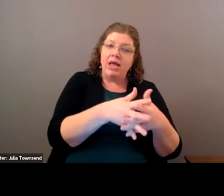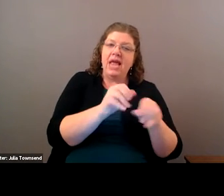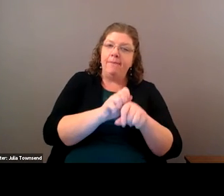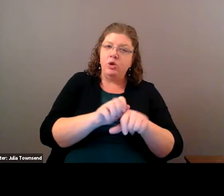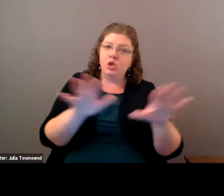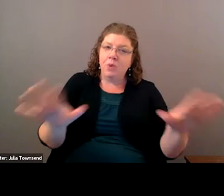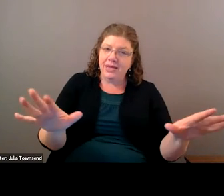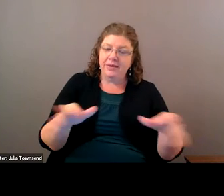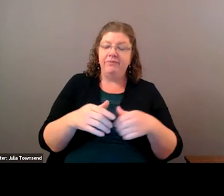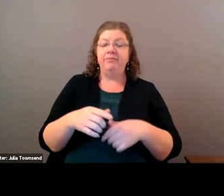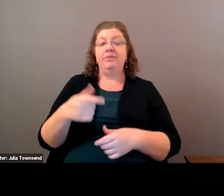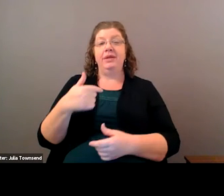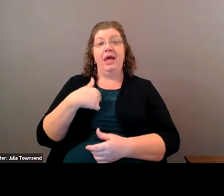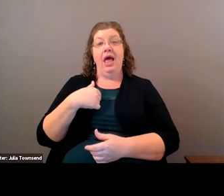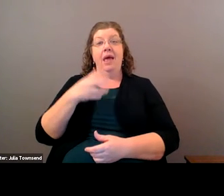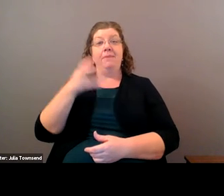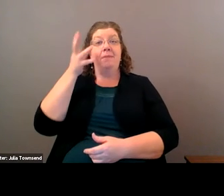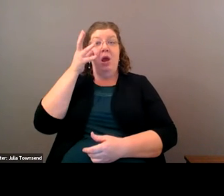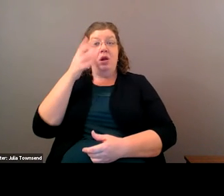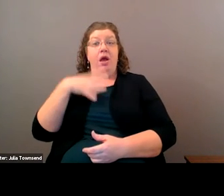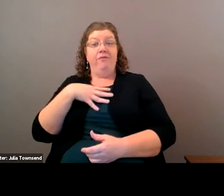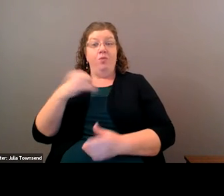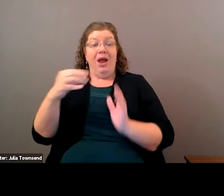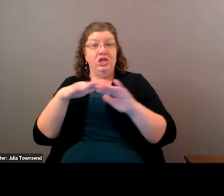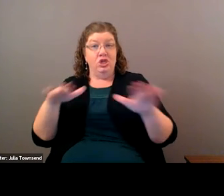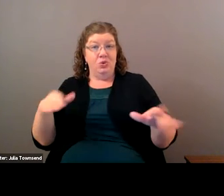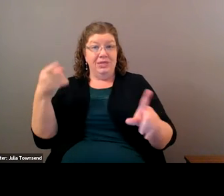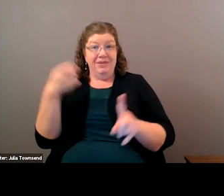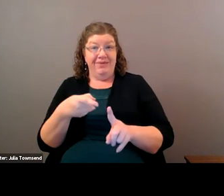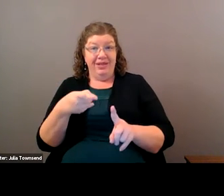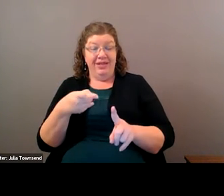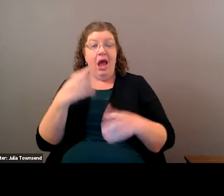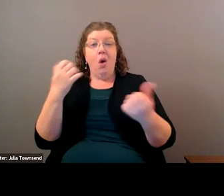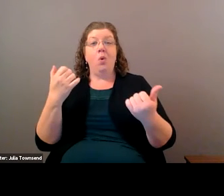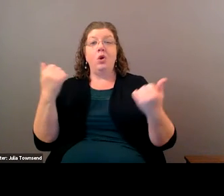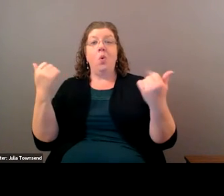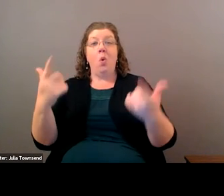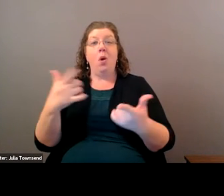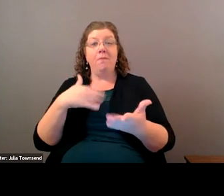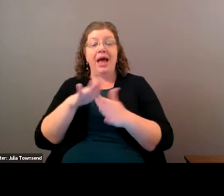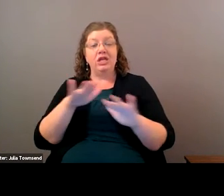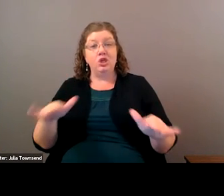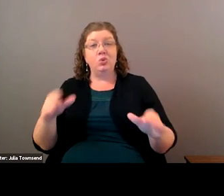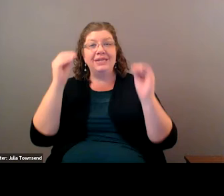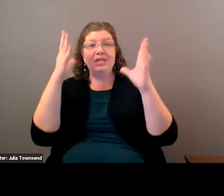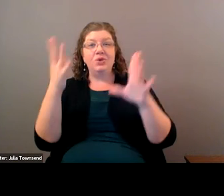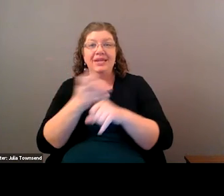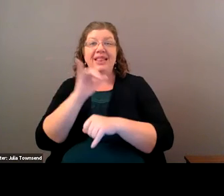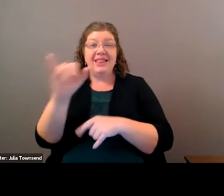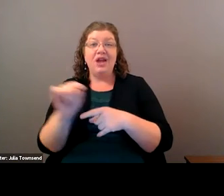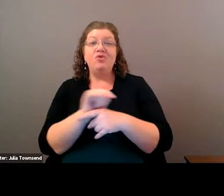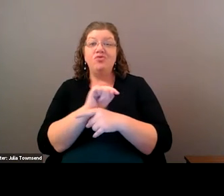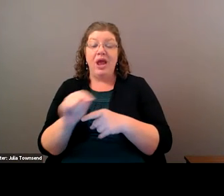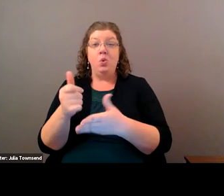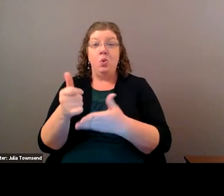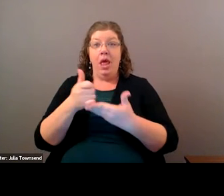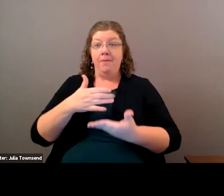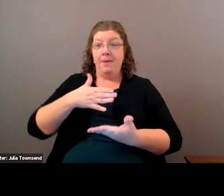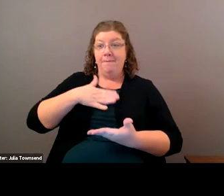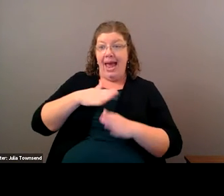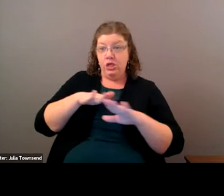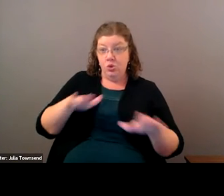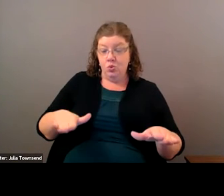Yo también quiero decir que como madre de familia de niños blancos, yo quiero que todos los maestros de mis